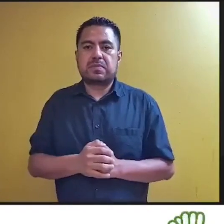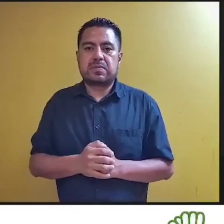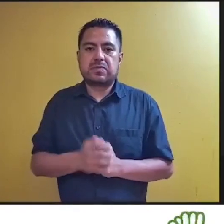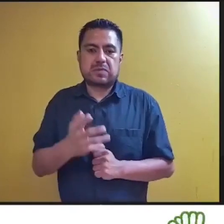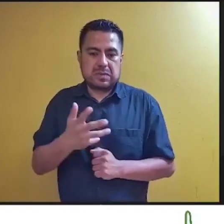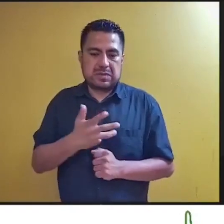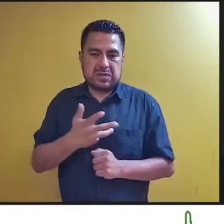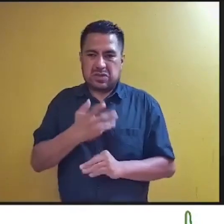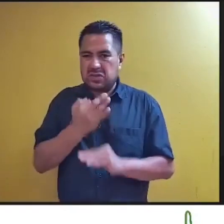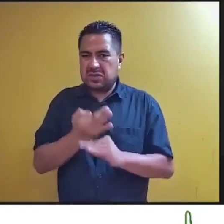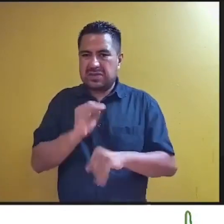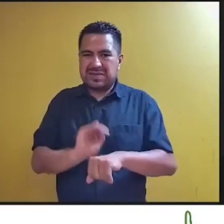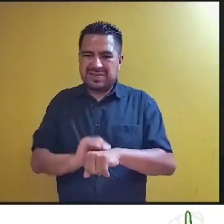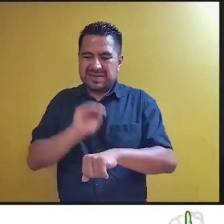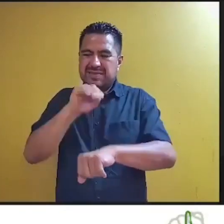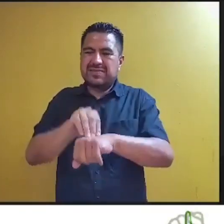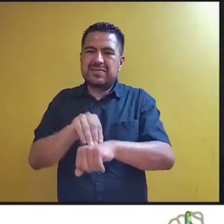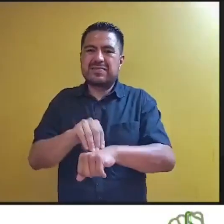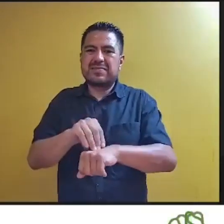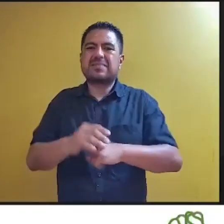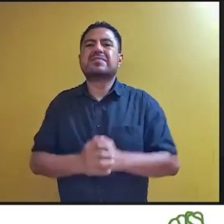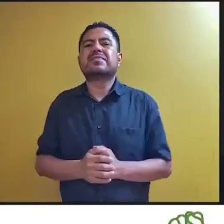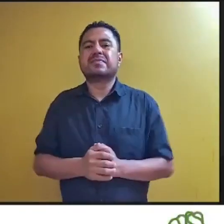estamos declarando